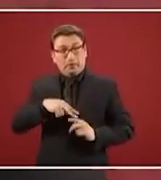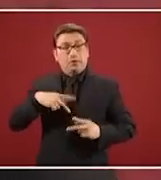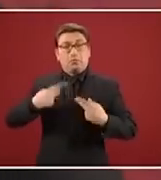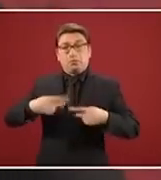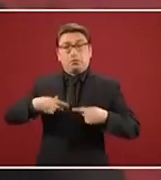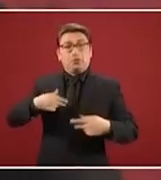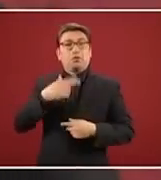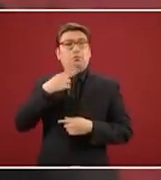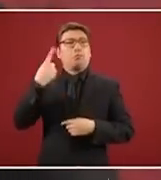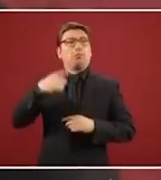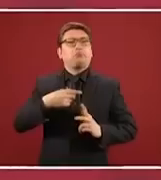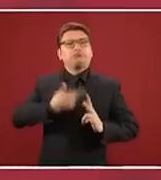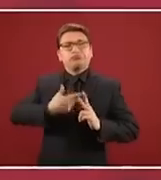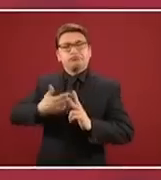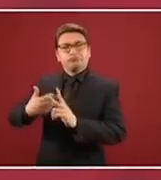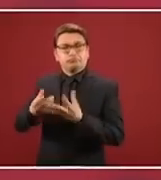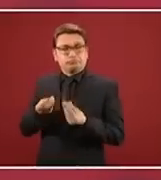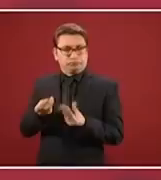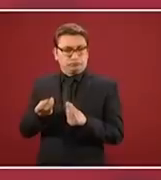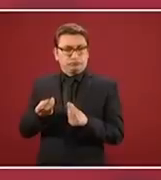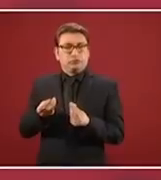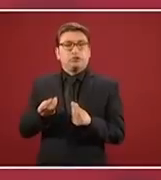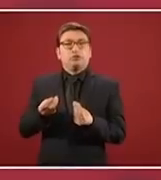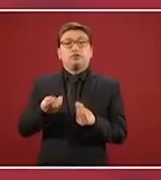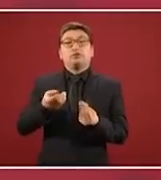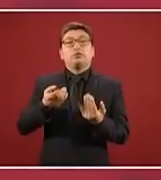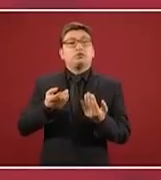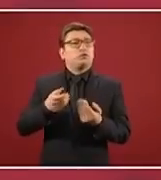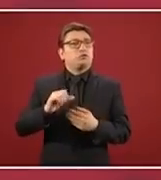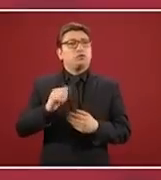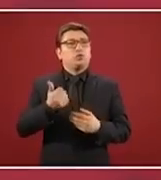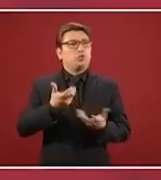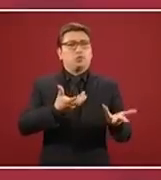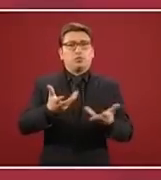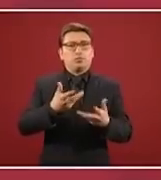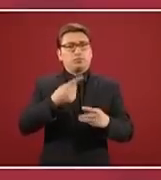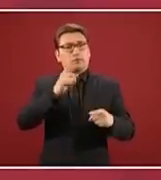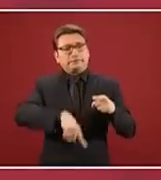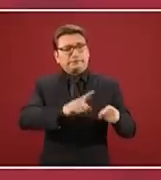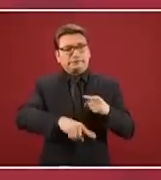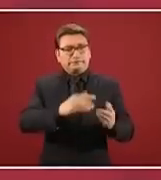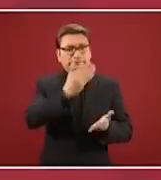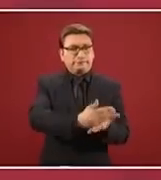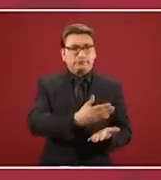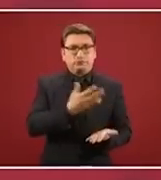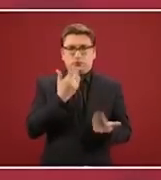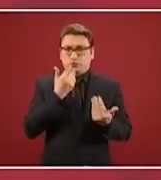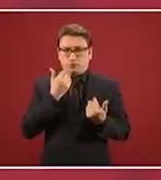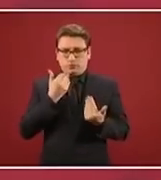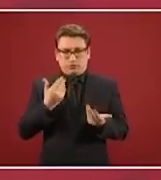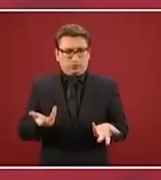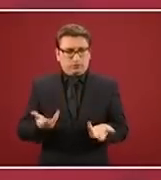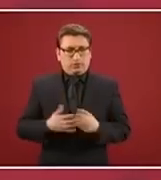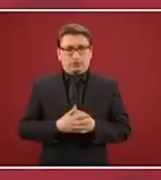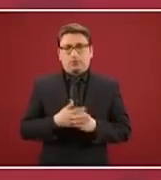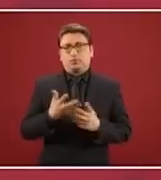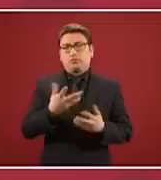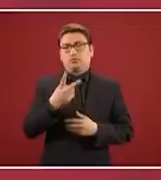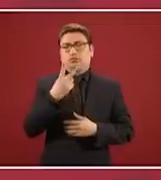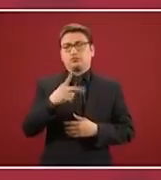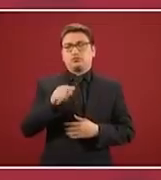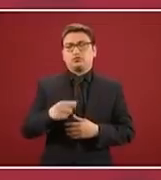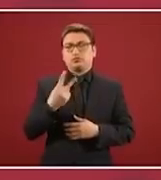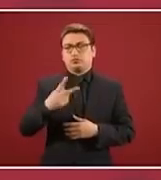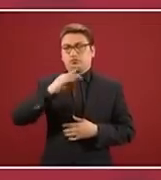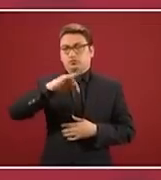particularmente y no existe ninguna operación para reducirlo estamos hablando quizás del 2.2 por ciento